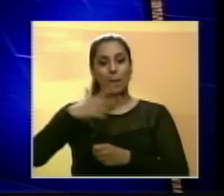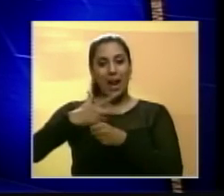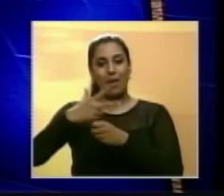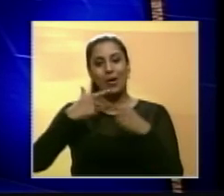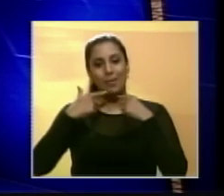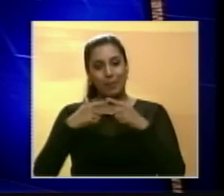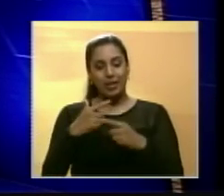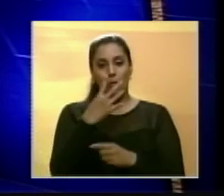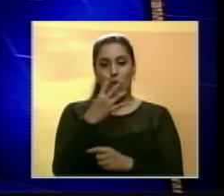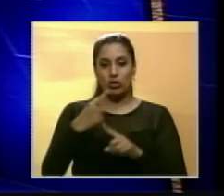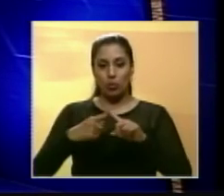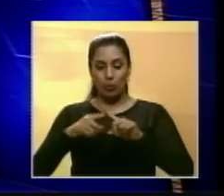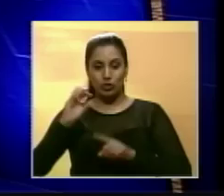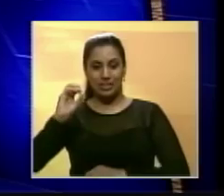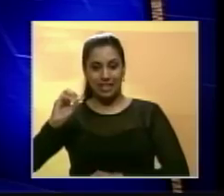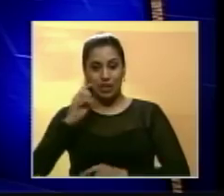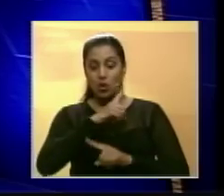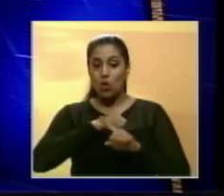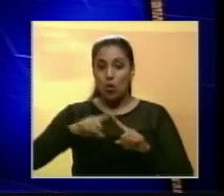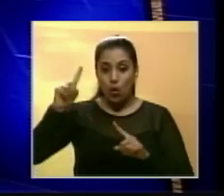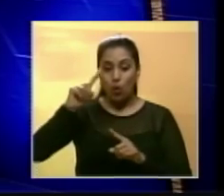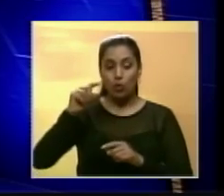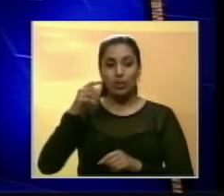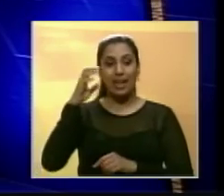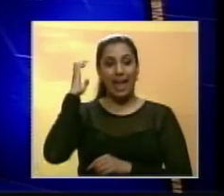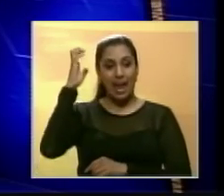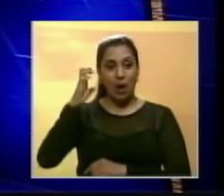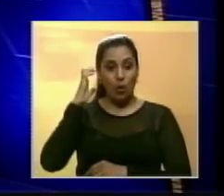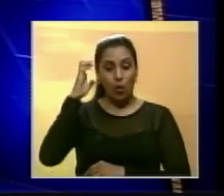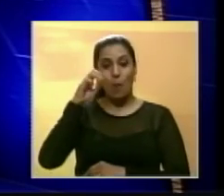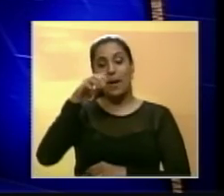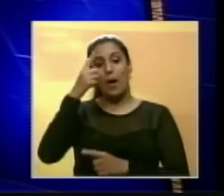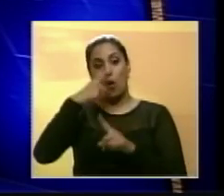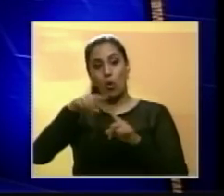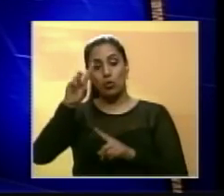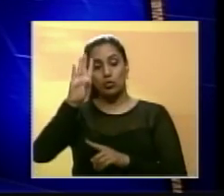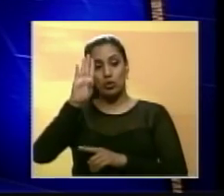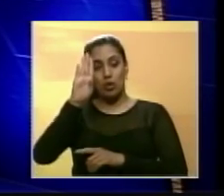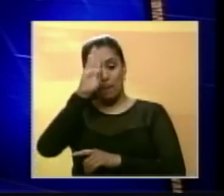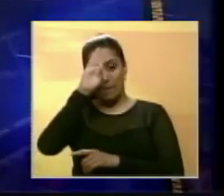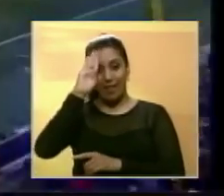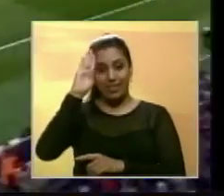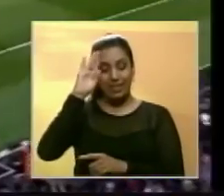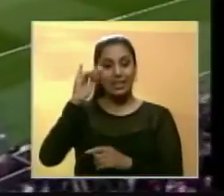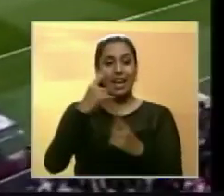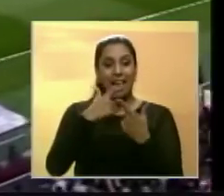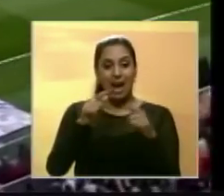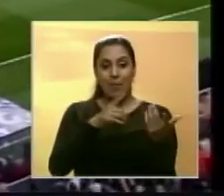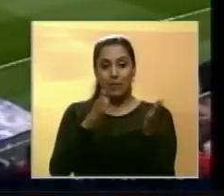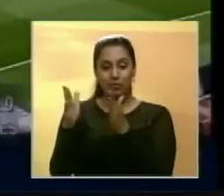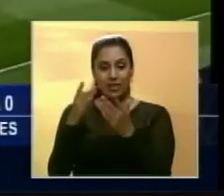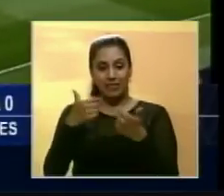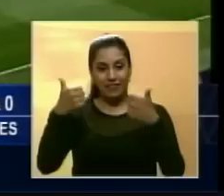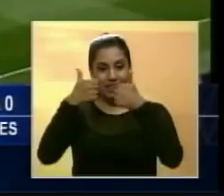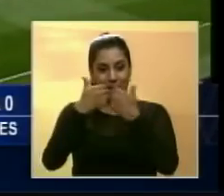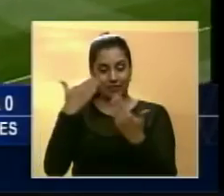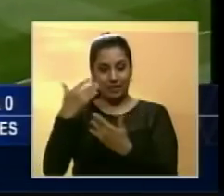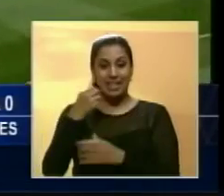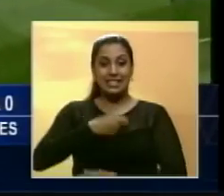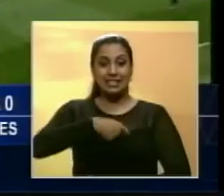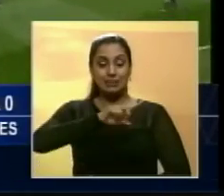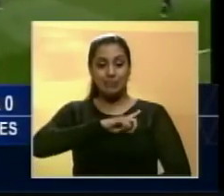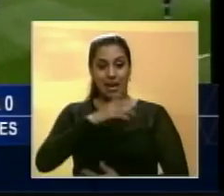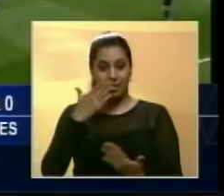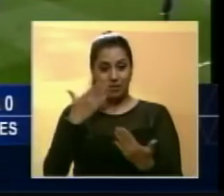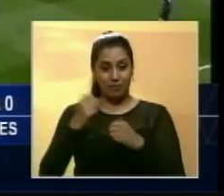4-0. En tanto, en Europa, el Atlético de Madrid y el Bayern Múnich clasificaron a la semifinal. Vamos al estadio Vicente Calderón de la capital española, donde